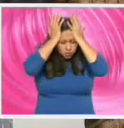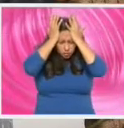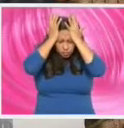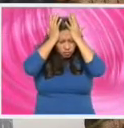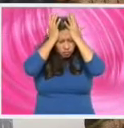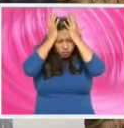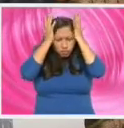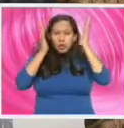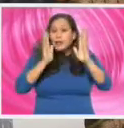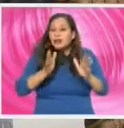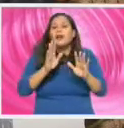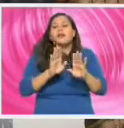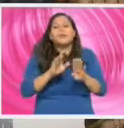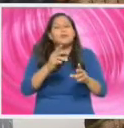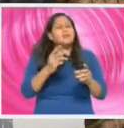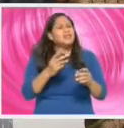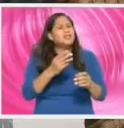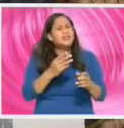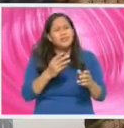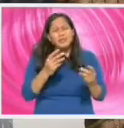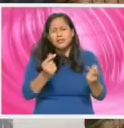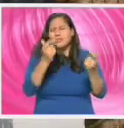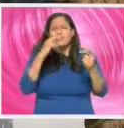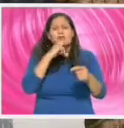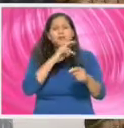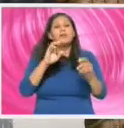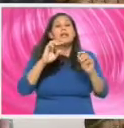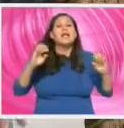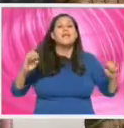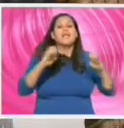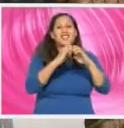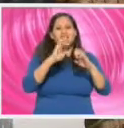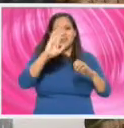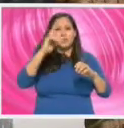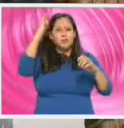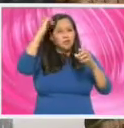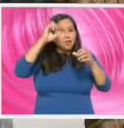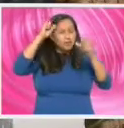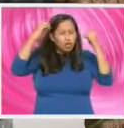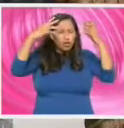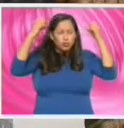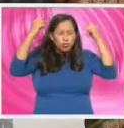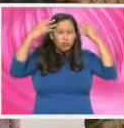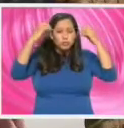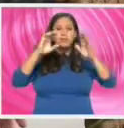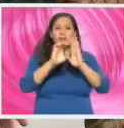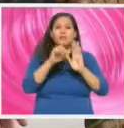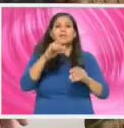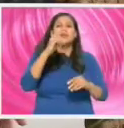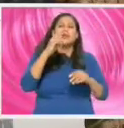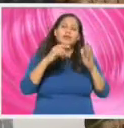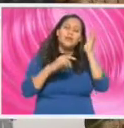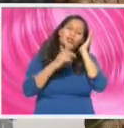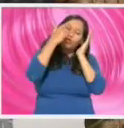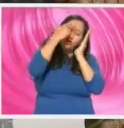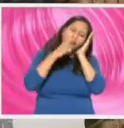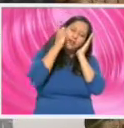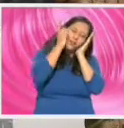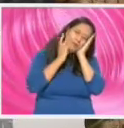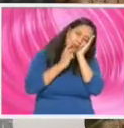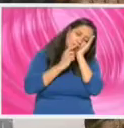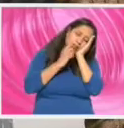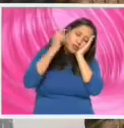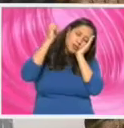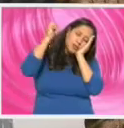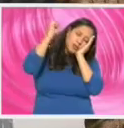que hacerme actuar de una manera más rápida. Digamos en caso de emergencia. Exacto. Okay. Una, cuando el dolor me despierta por la noche. Si yo estoy dormido y el